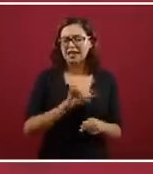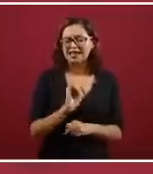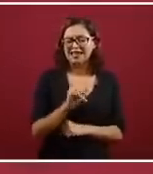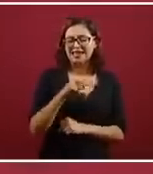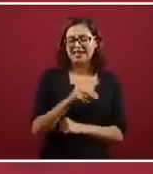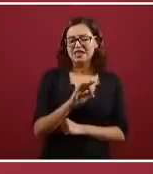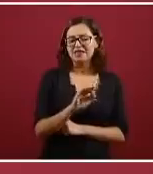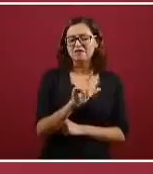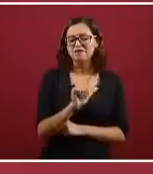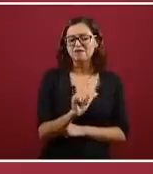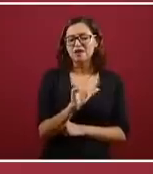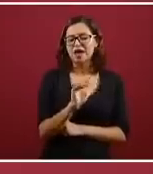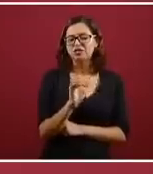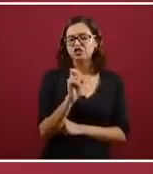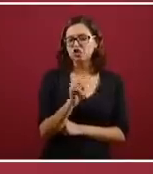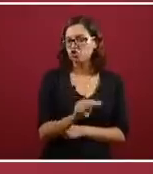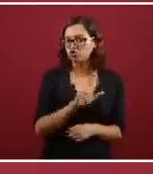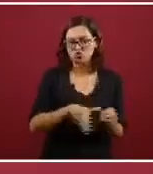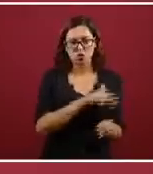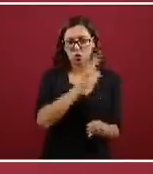El mismo Banco de México